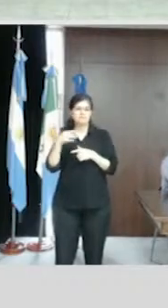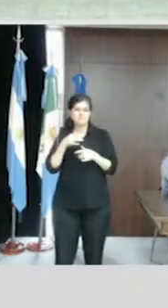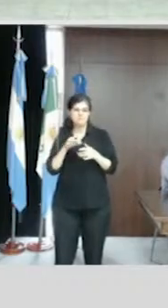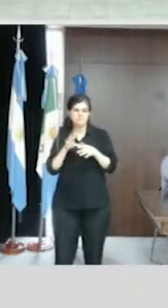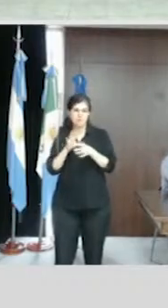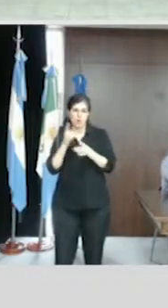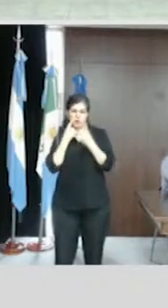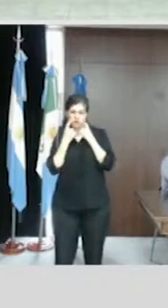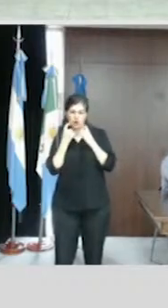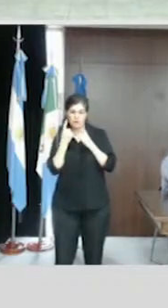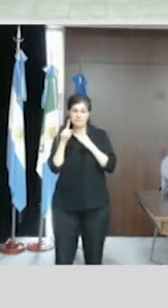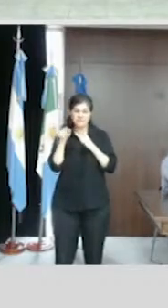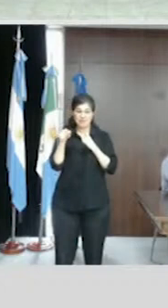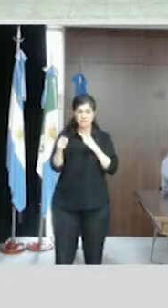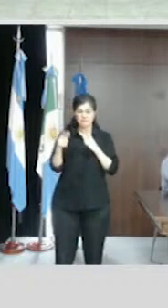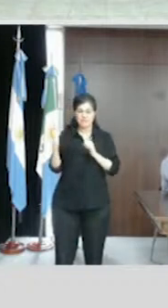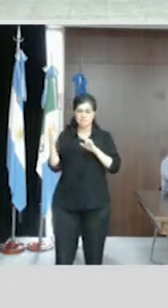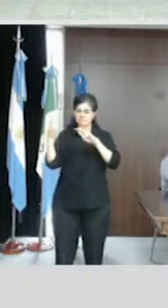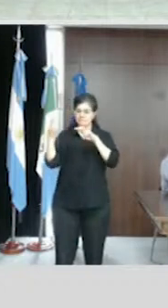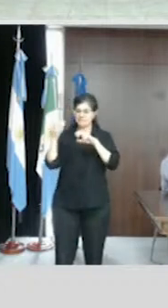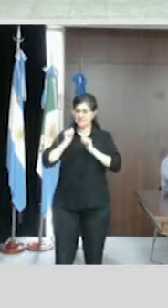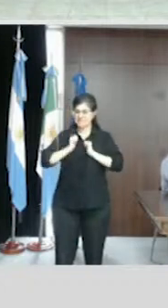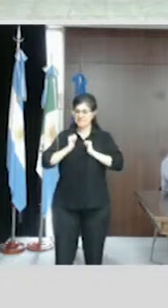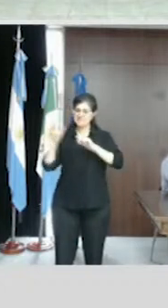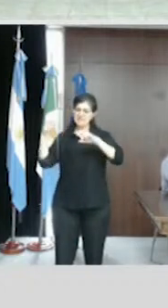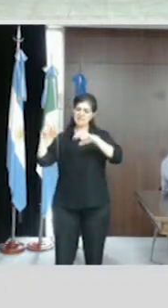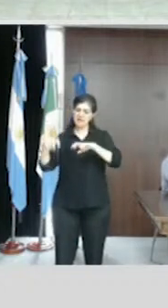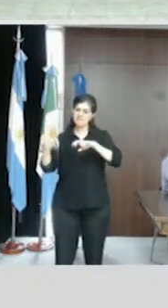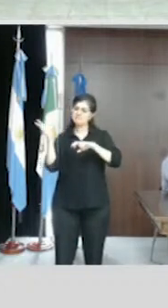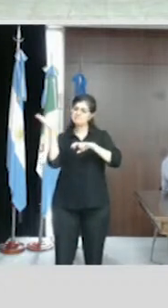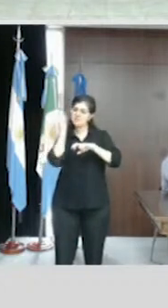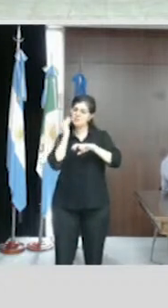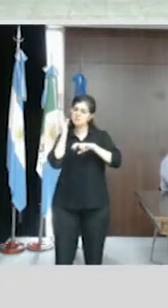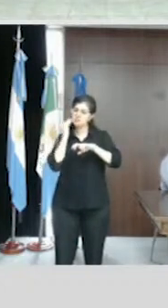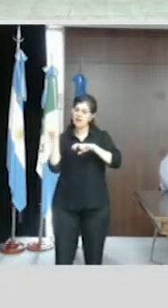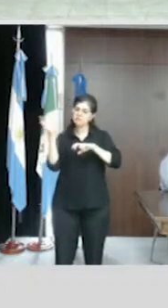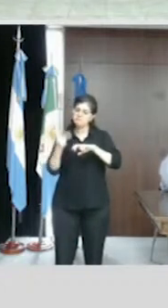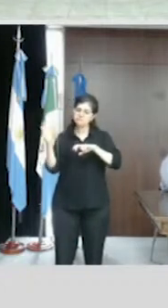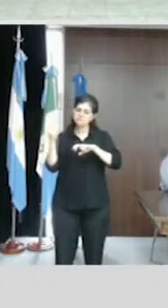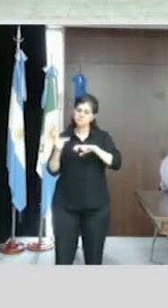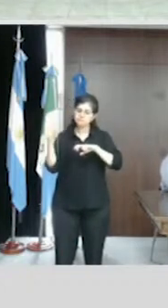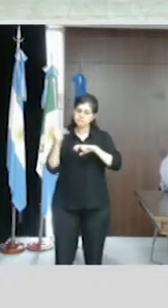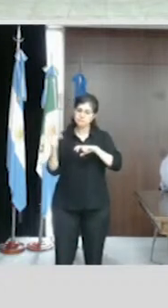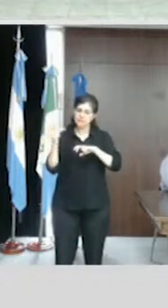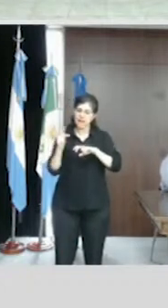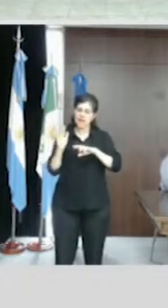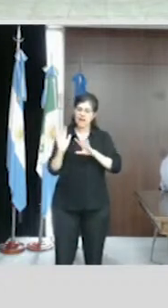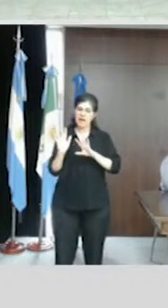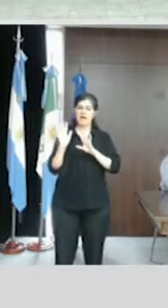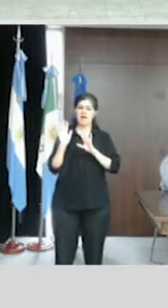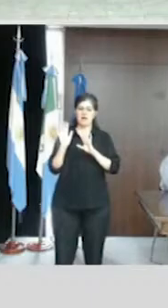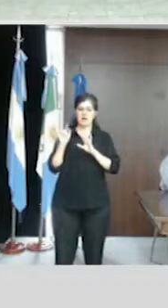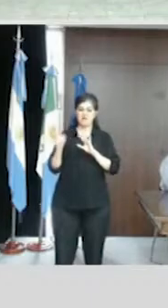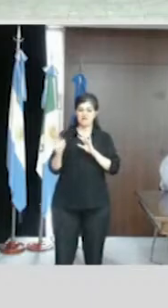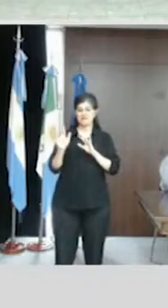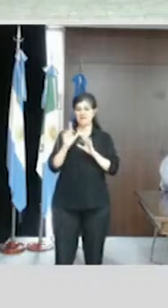escuchemos. La comunicación es fundamental. Y ese dolor total se va a encontrar constituido por